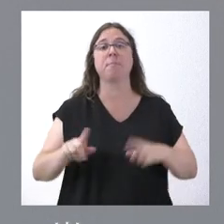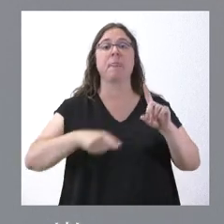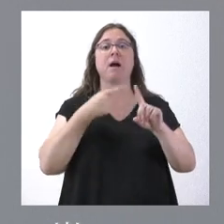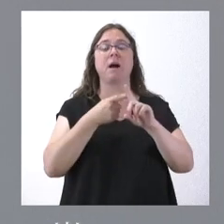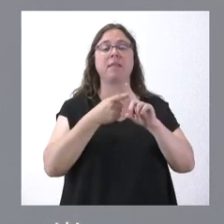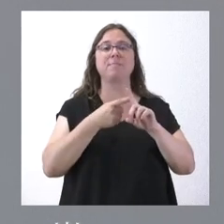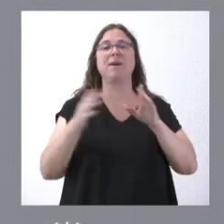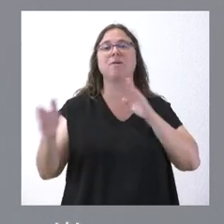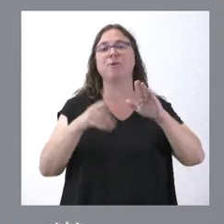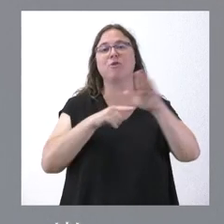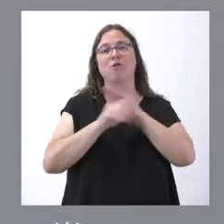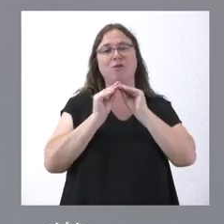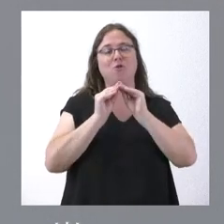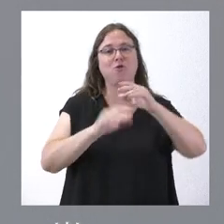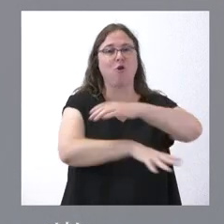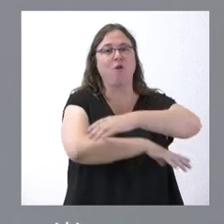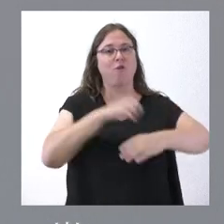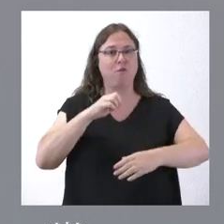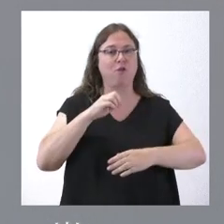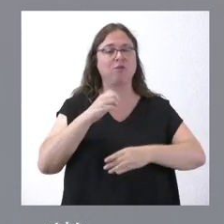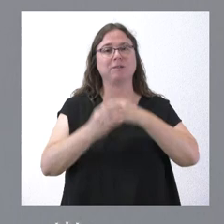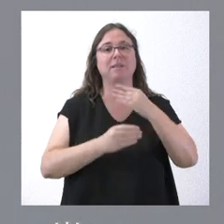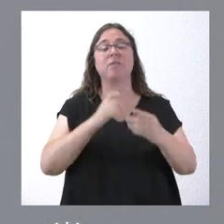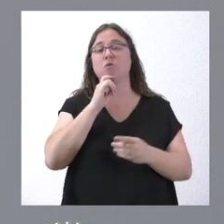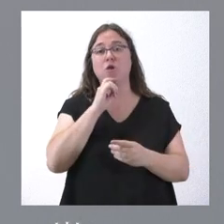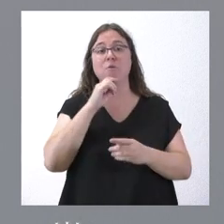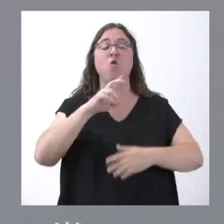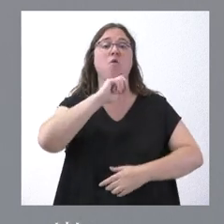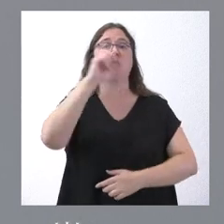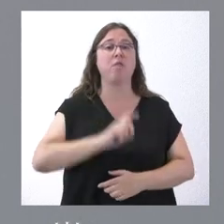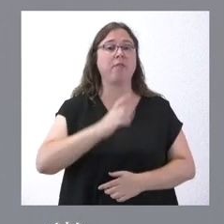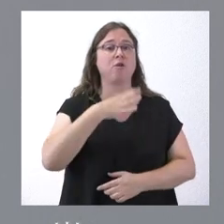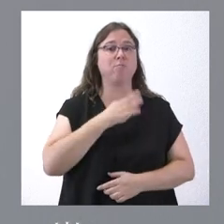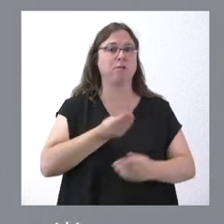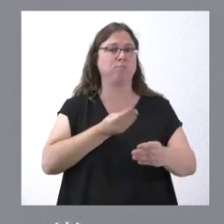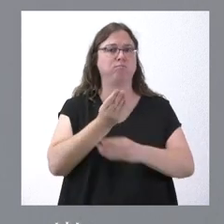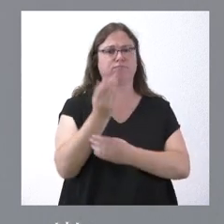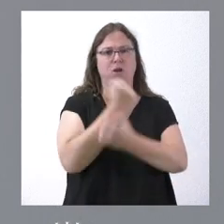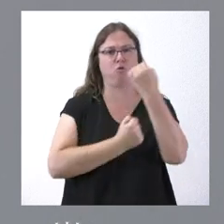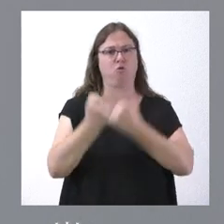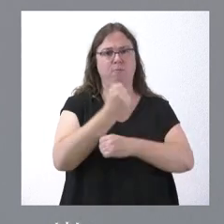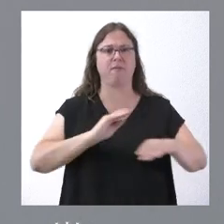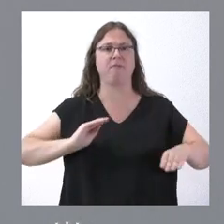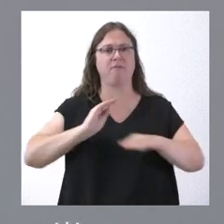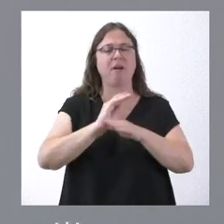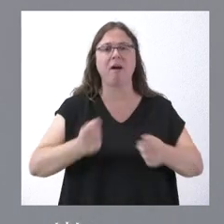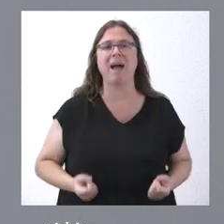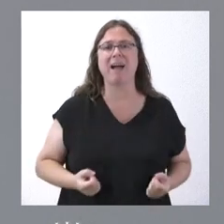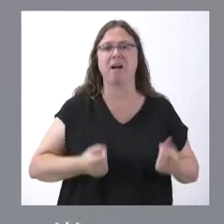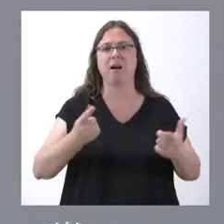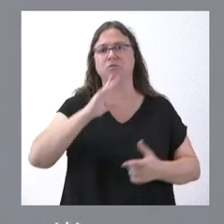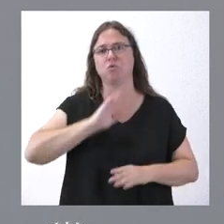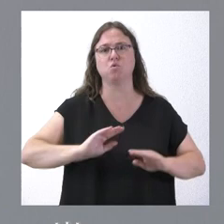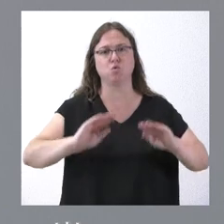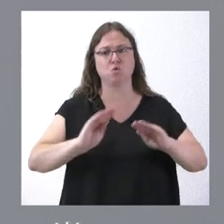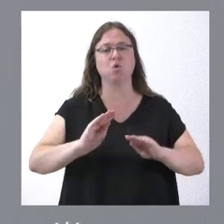el periodo de ejecución de los fondos recibidos, de modo que la Fundación podrá destinar la aportación económica a financiar los gastos correspondientes al